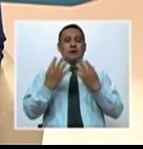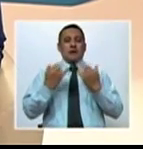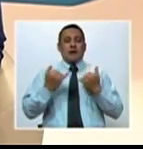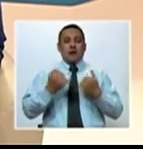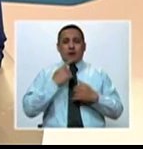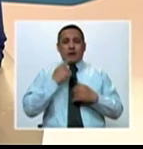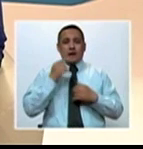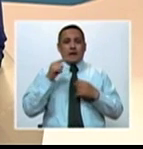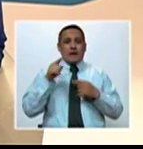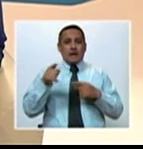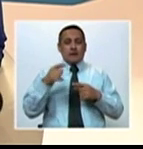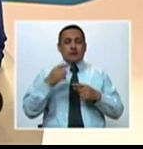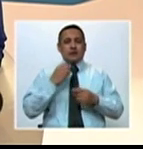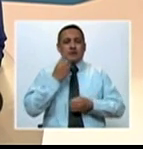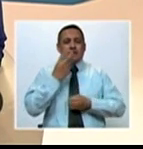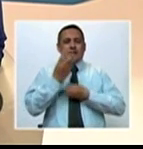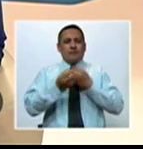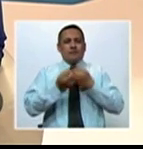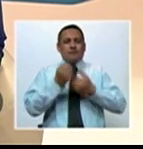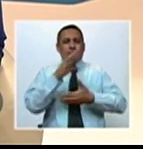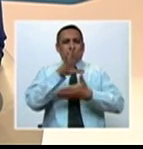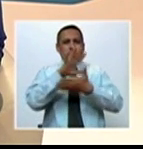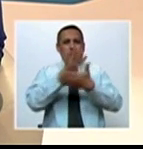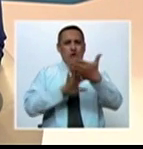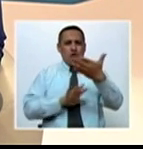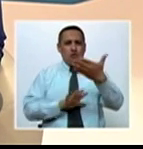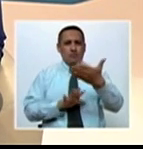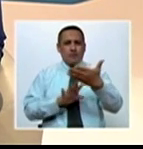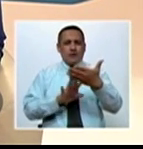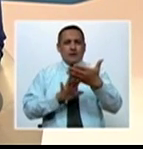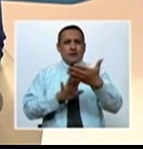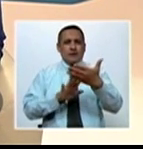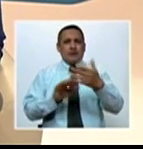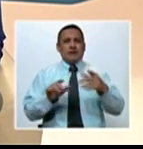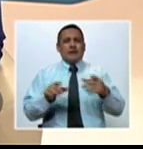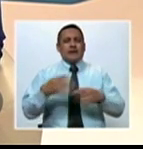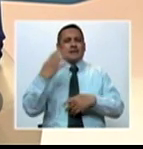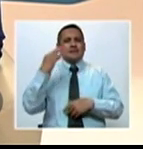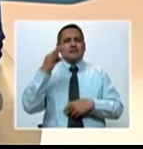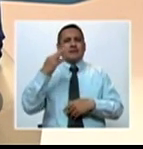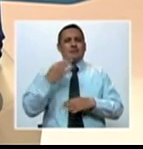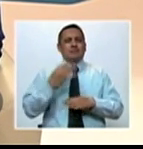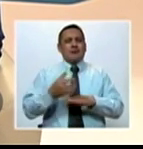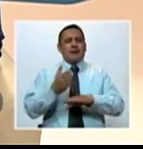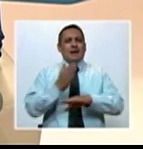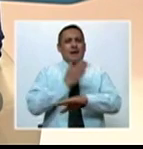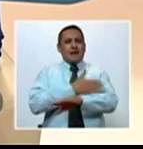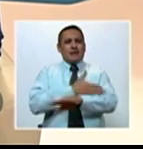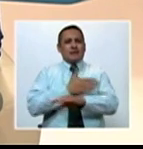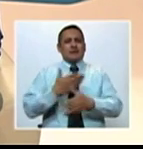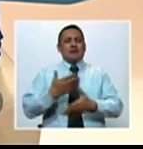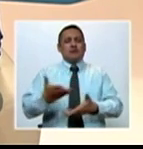Muy bien, y ese era el informe que siempre nos